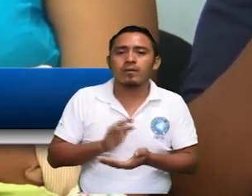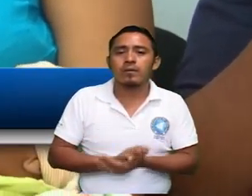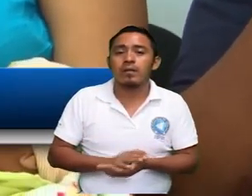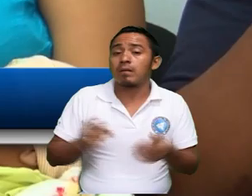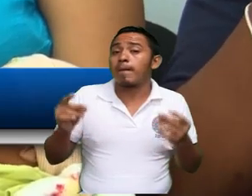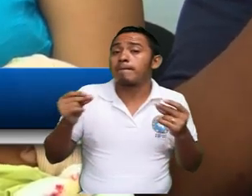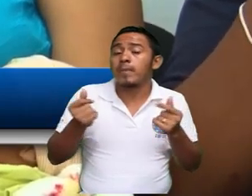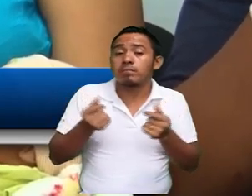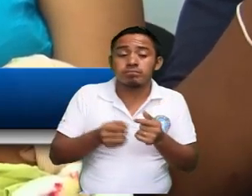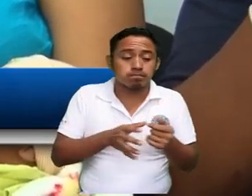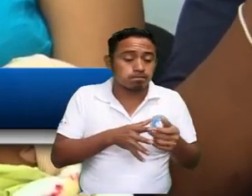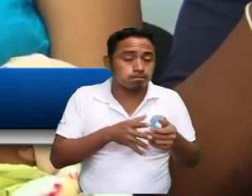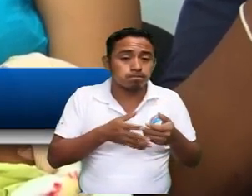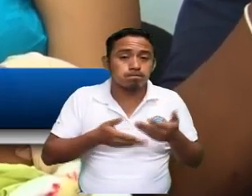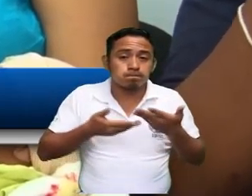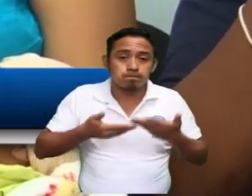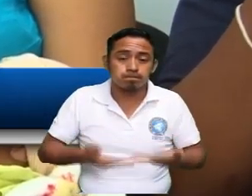rápido,